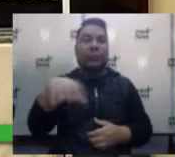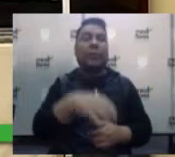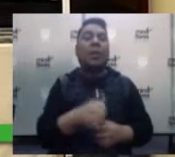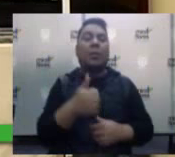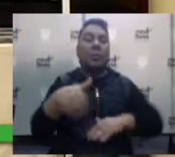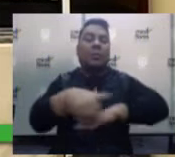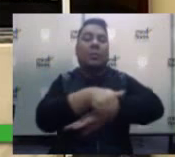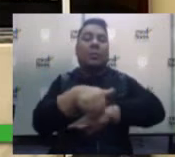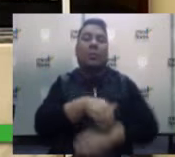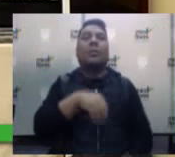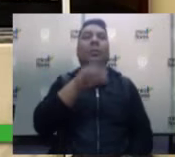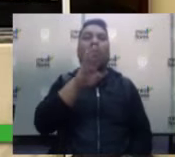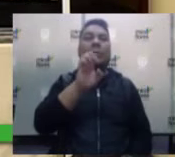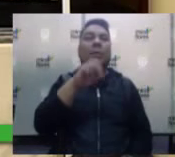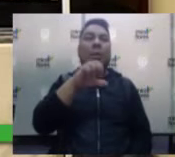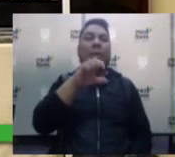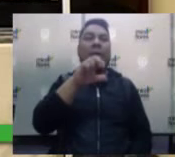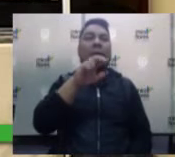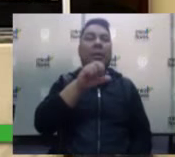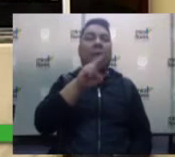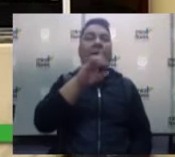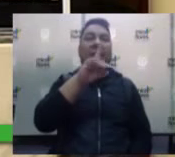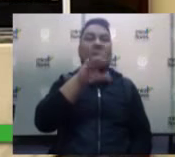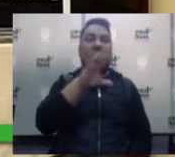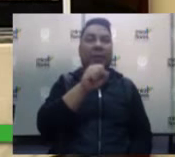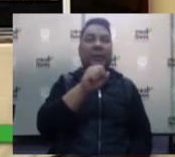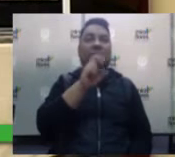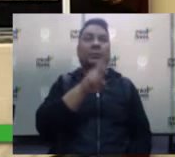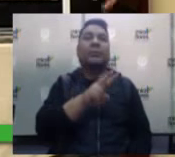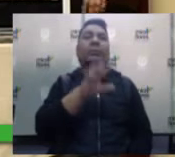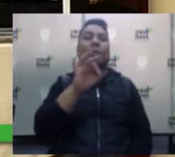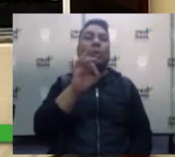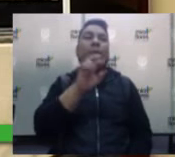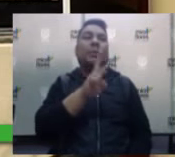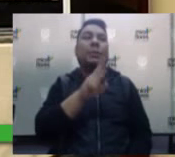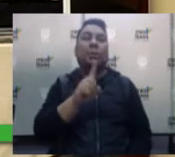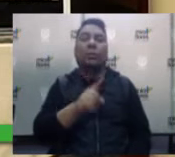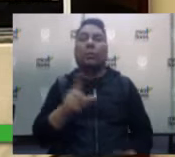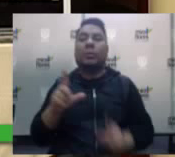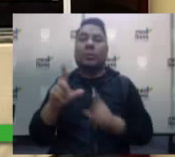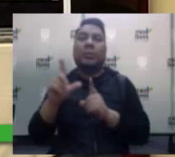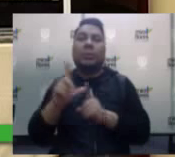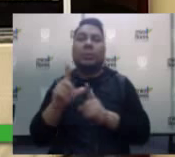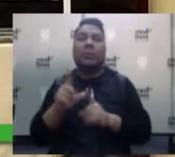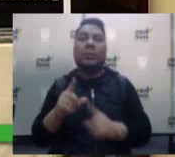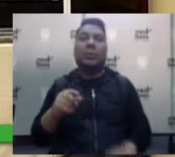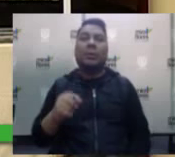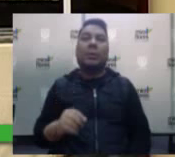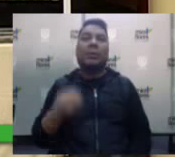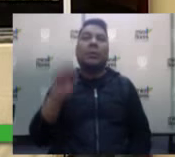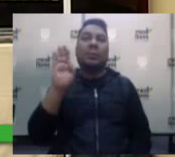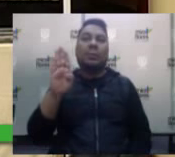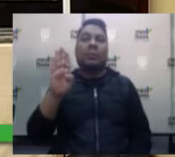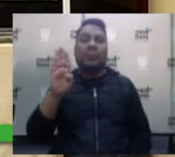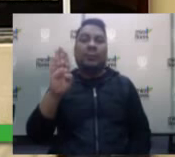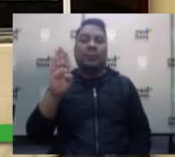Ubicación 30, Avenida Alfredo Benavides, cuadra 29, frente al 2921. Letra B.